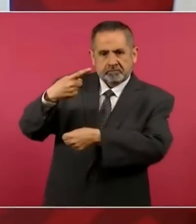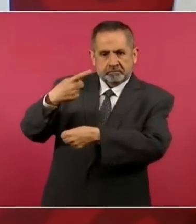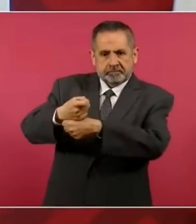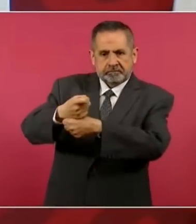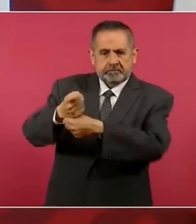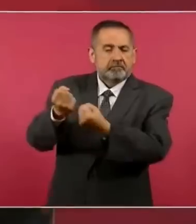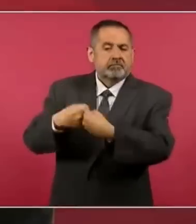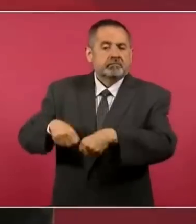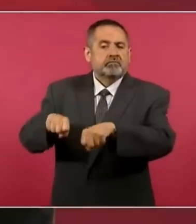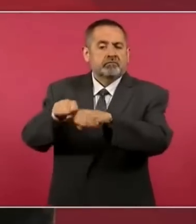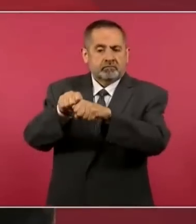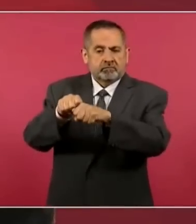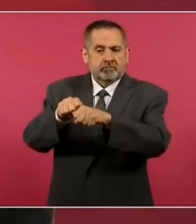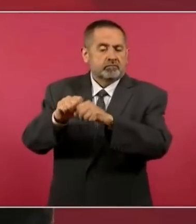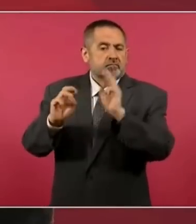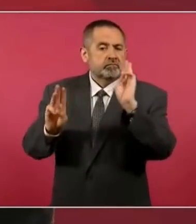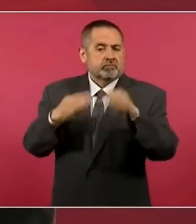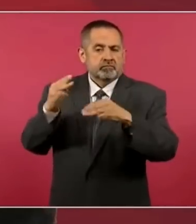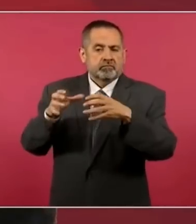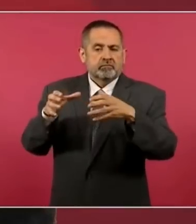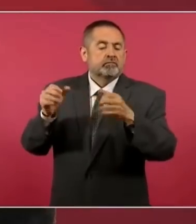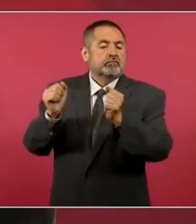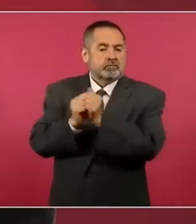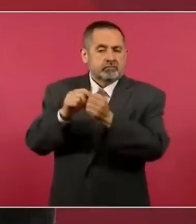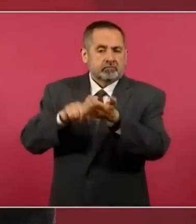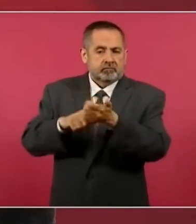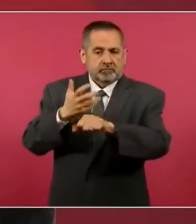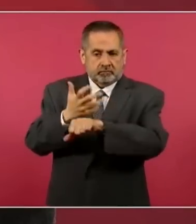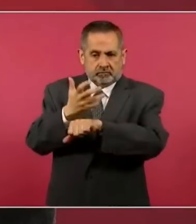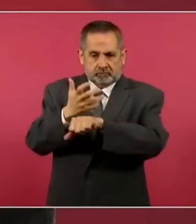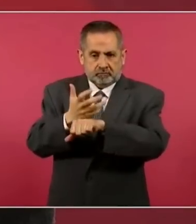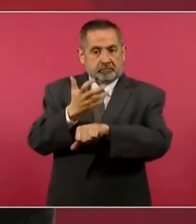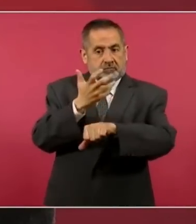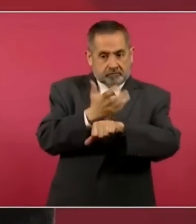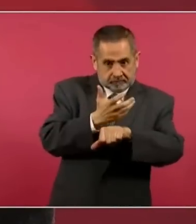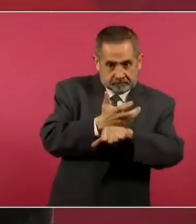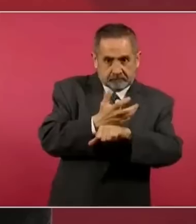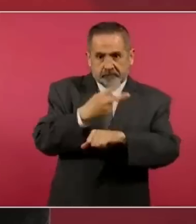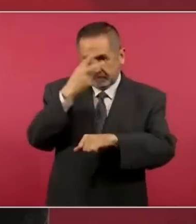socio comercial en el mundo de Estados Unidos.